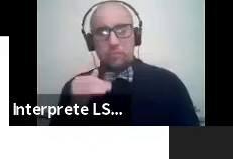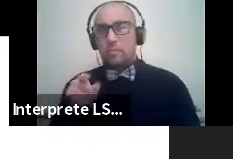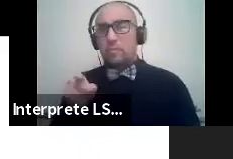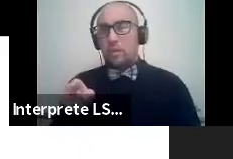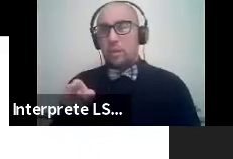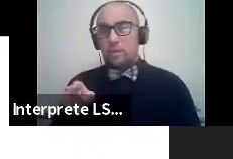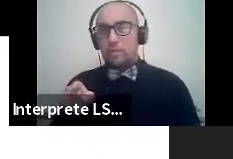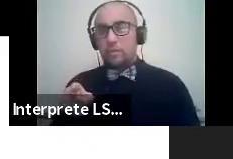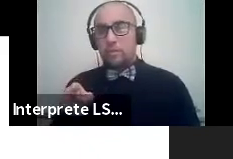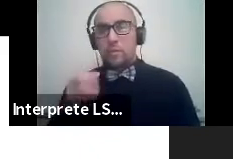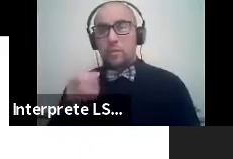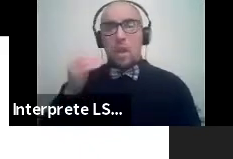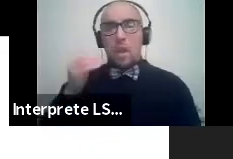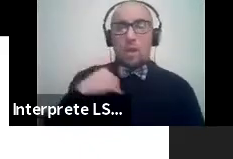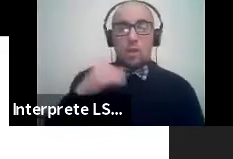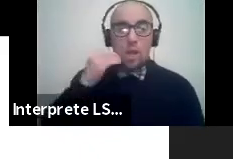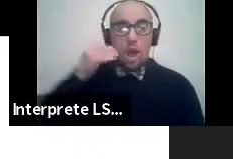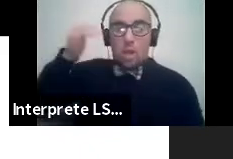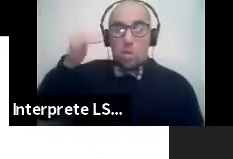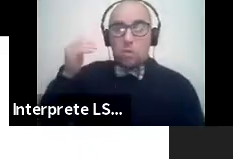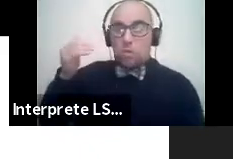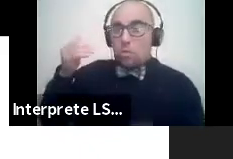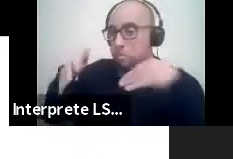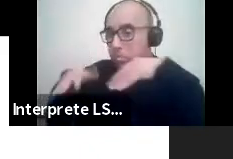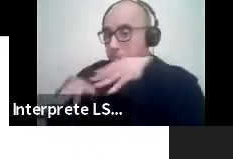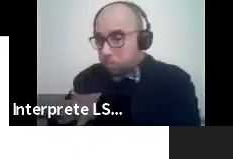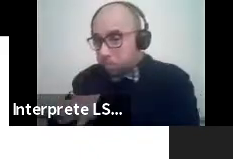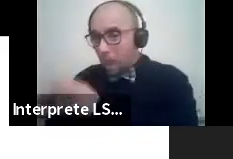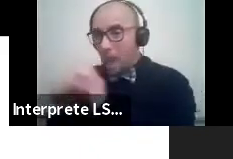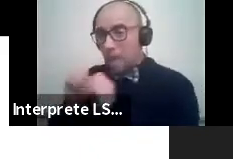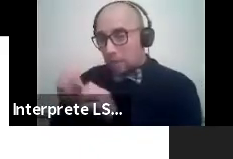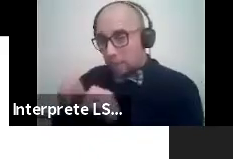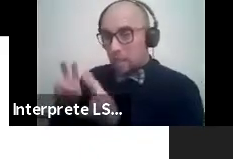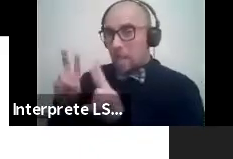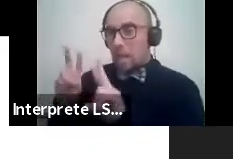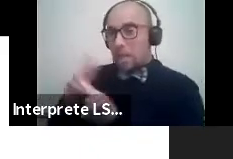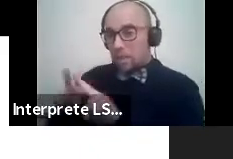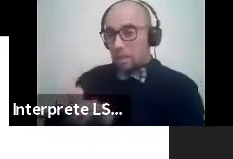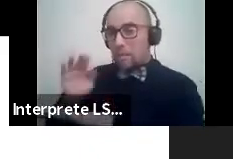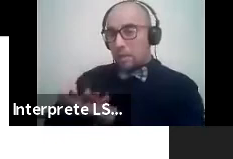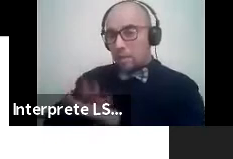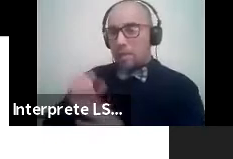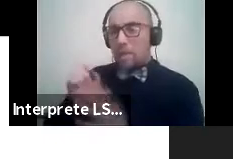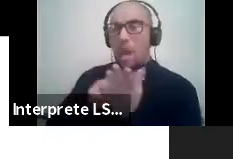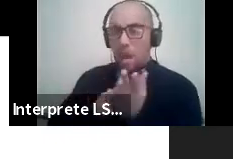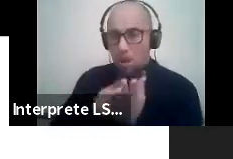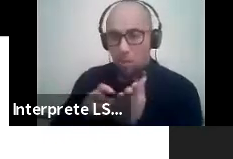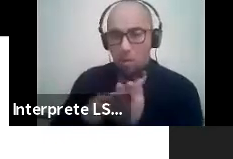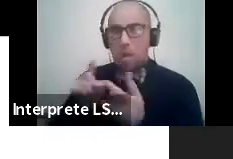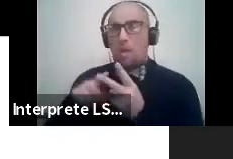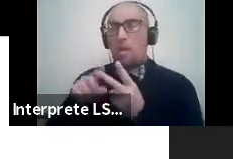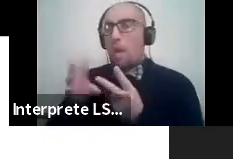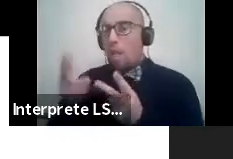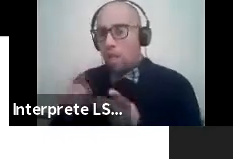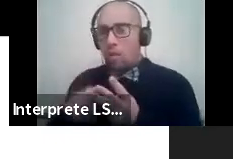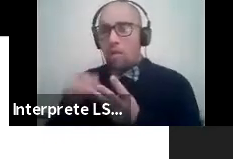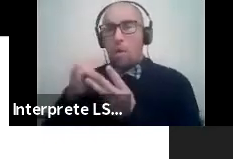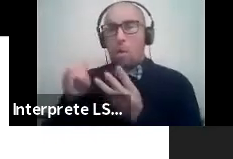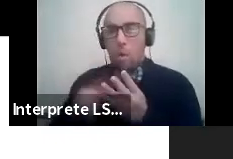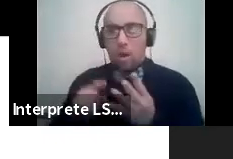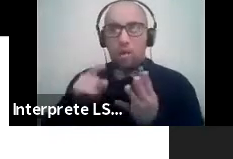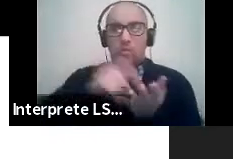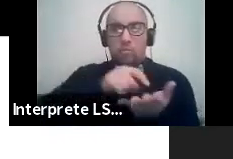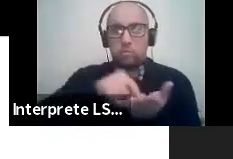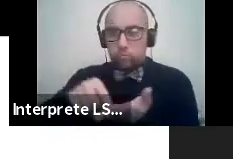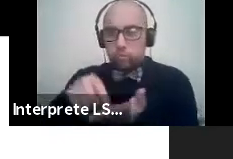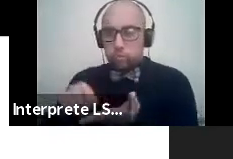los adultos se involucren, ¿ah? En enseñarle actividades matemáticas, como sacar cuentas, hablar sobre números, juegos, juegos de tablero,